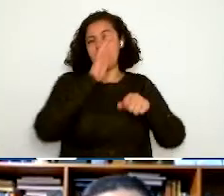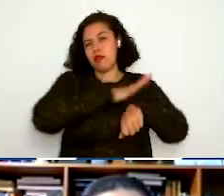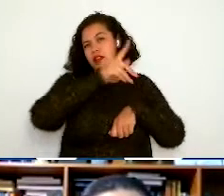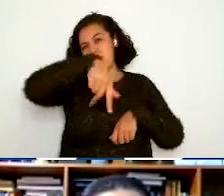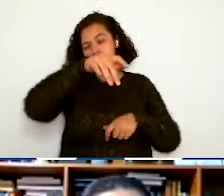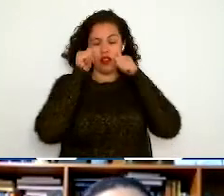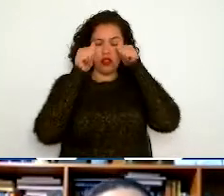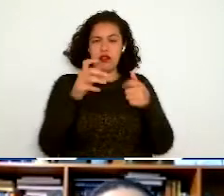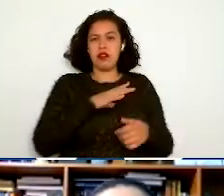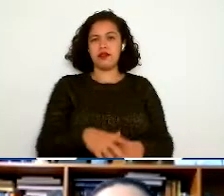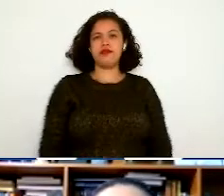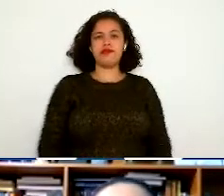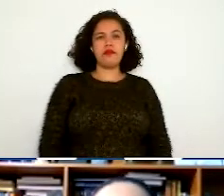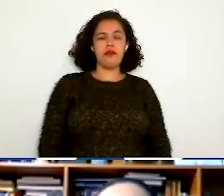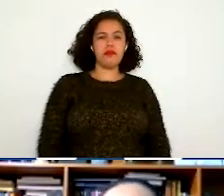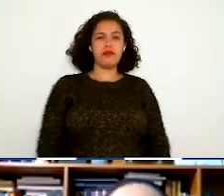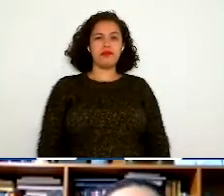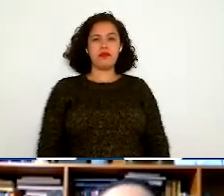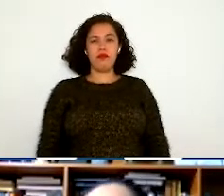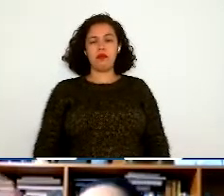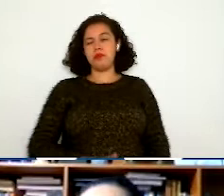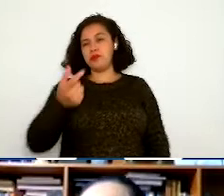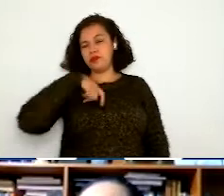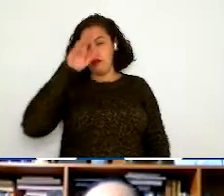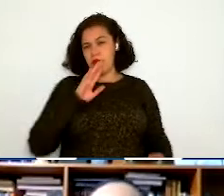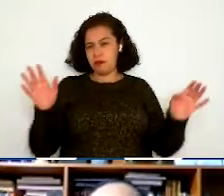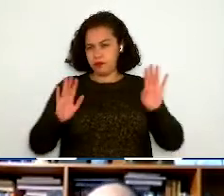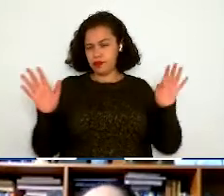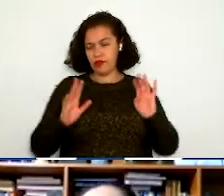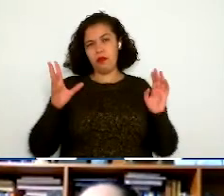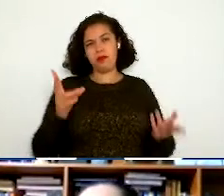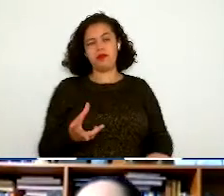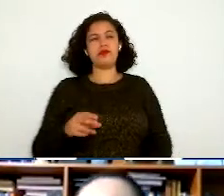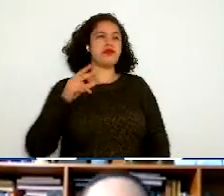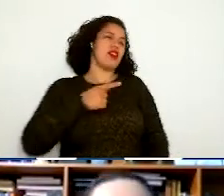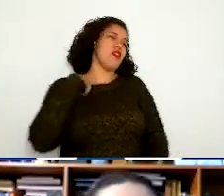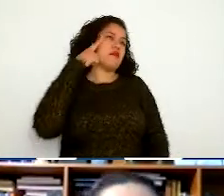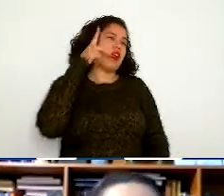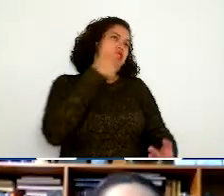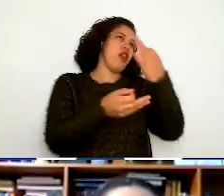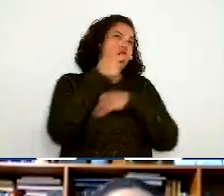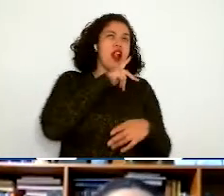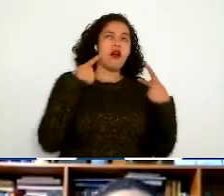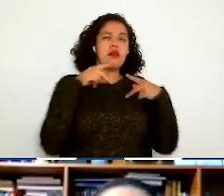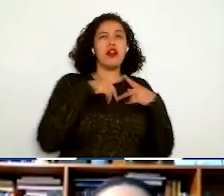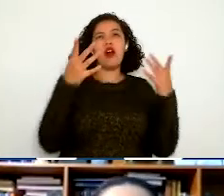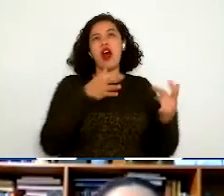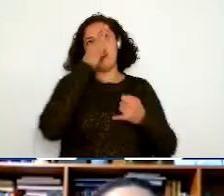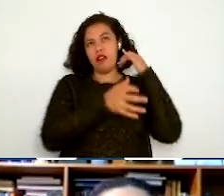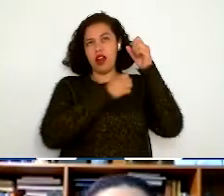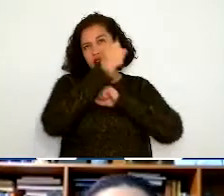atención. No porque cuantitativamente me digan, ay, bueno, pues es que todo el personal, ¿no? A fin de año